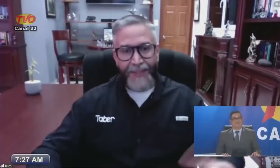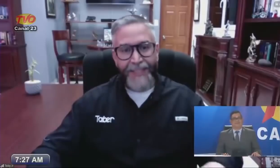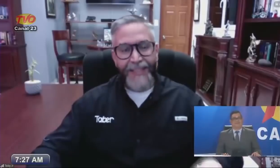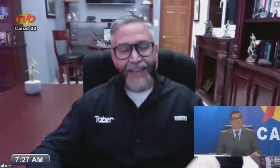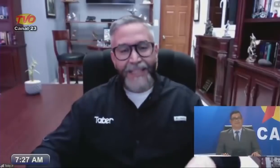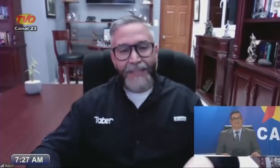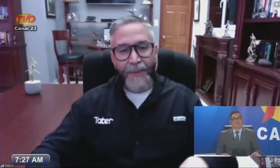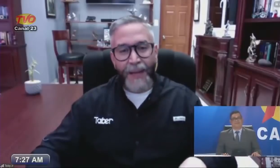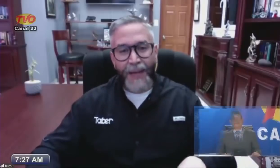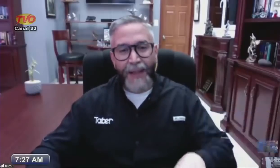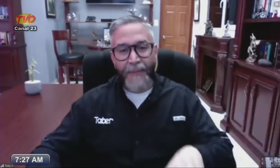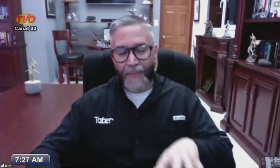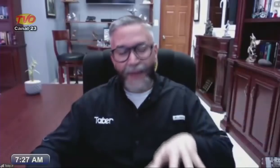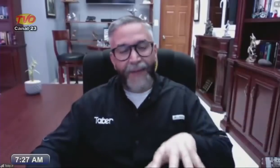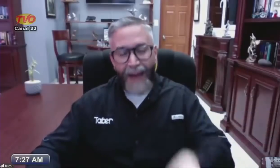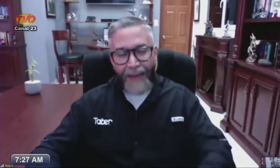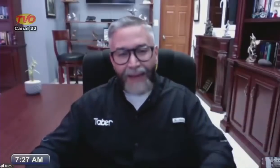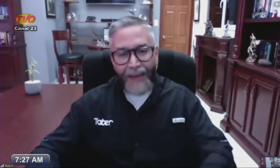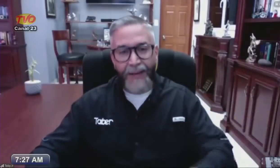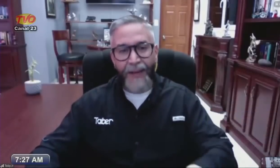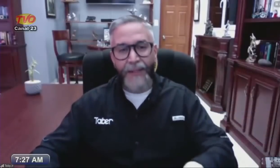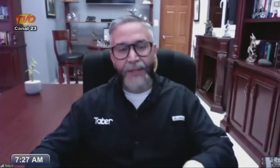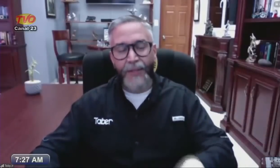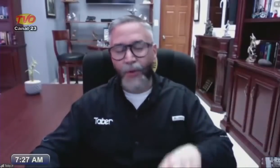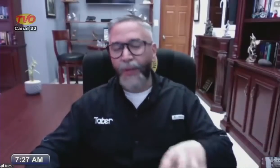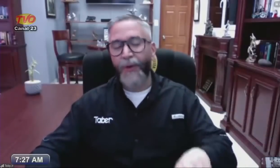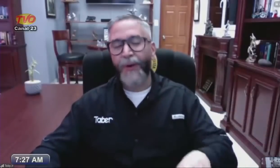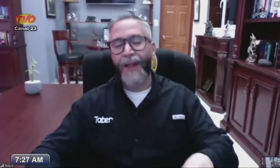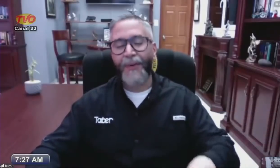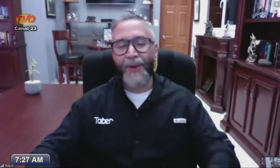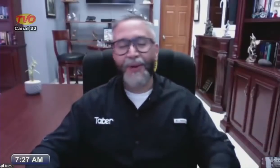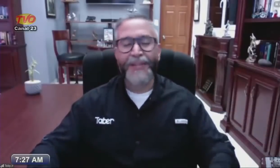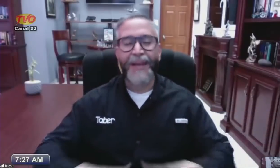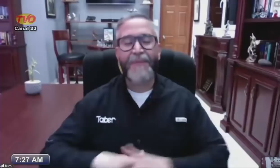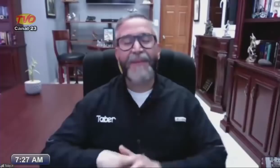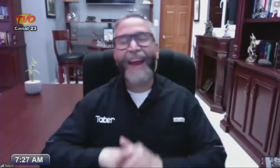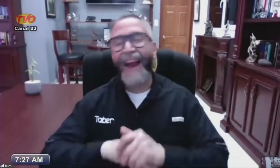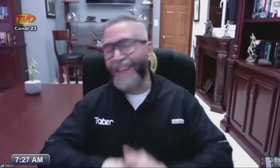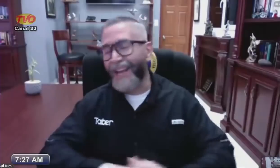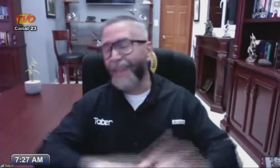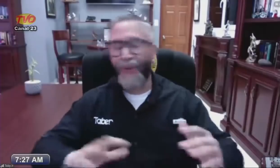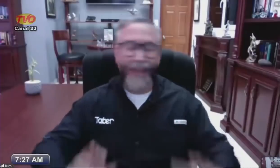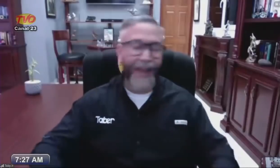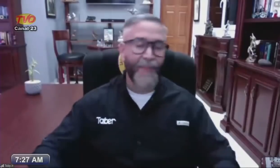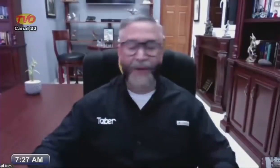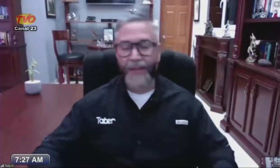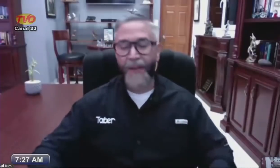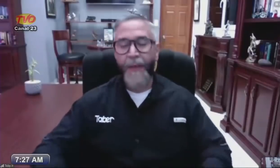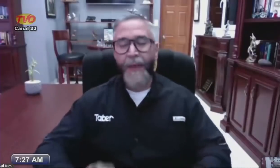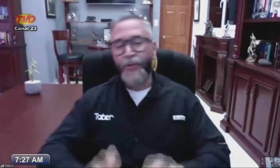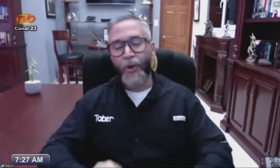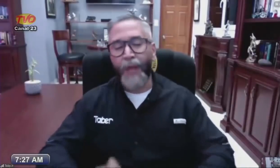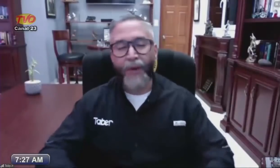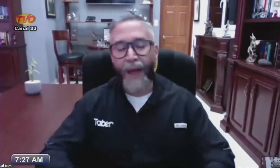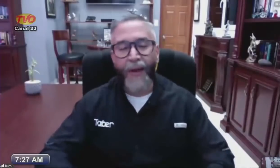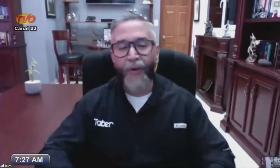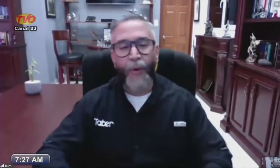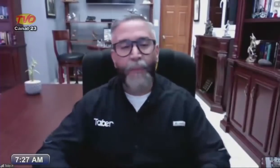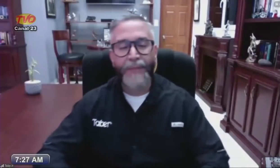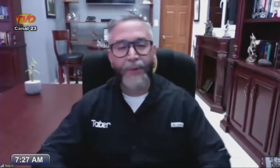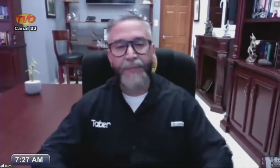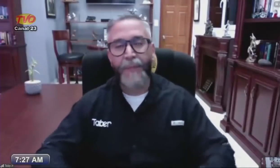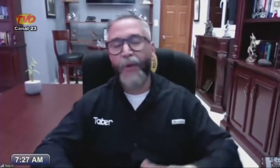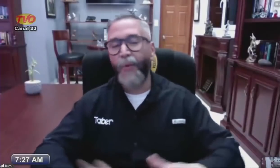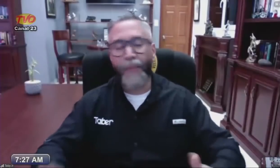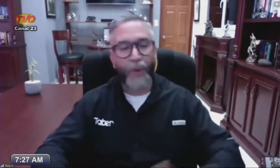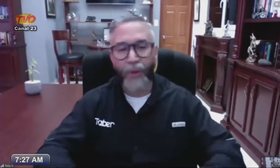entonces esa es mi manera de hablarle a la gente que dice yo no quiero nada con dios que a mí me encanta que me lo digan porque si yo no quiero nada con